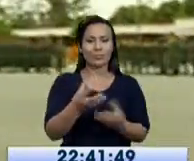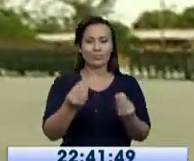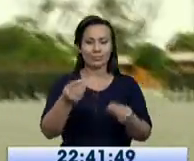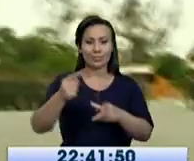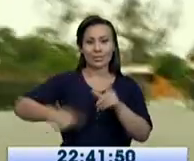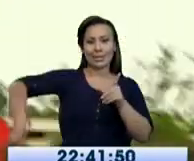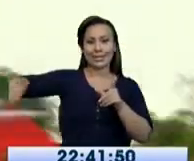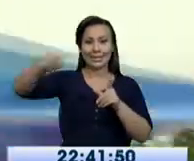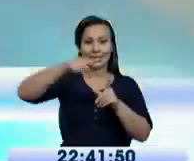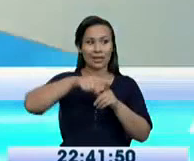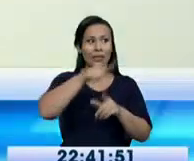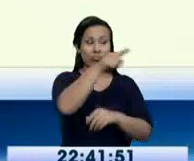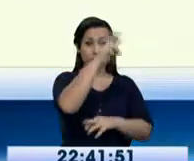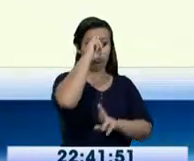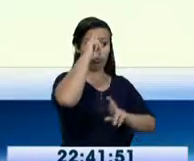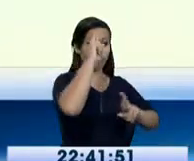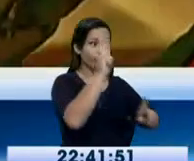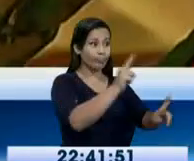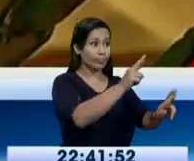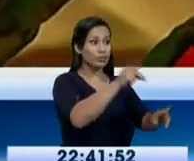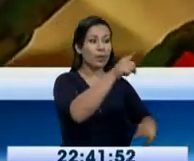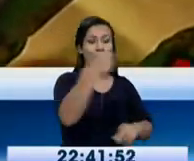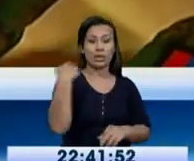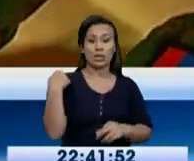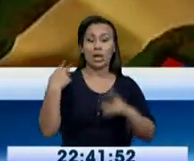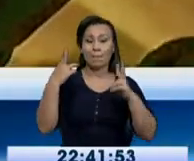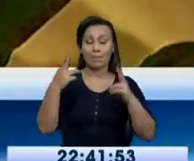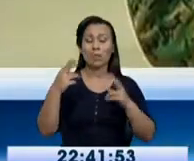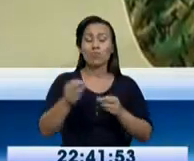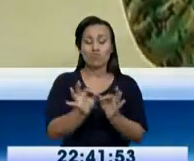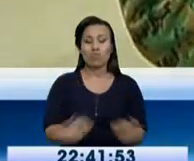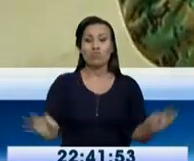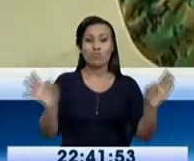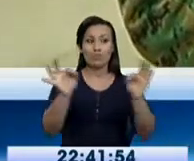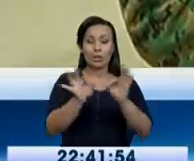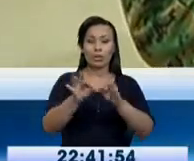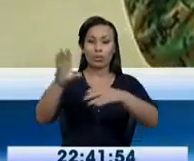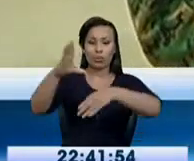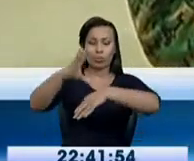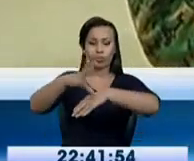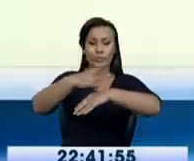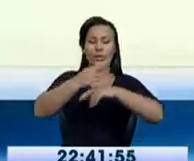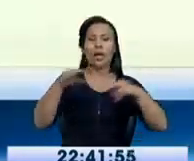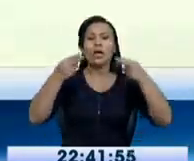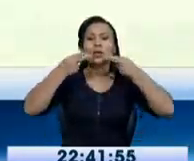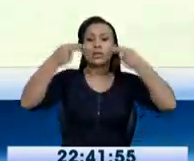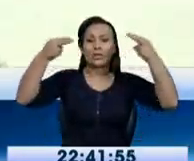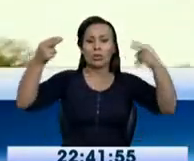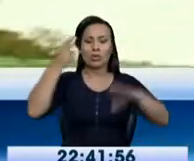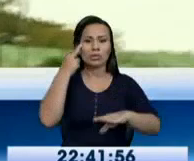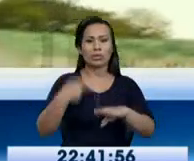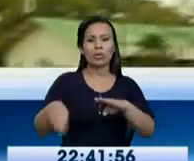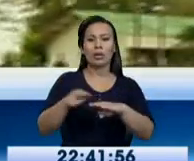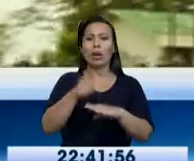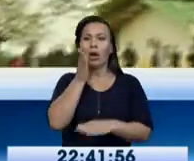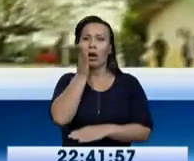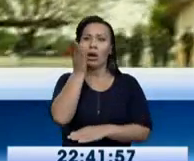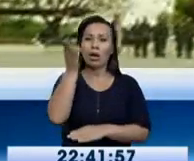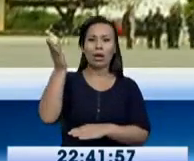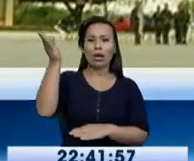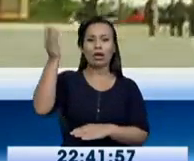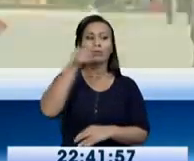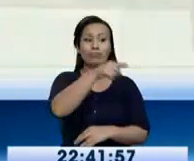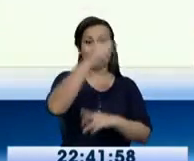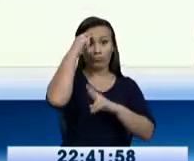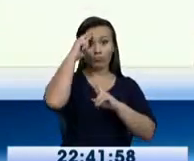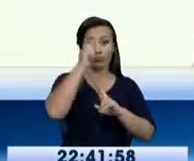Es uno de los símbolos patrios que tiene el mismo peso que el pabellón y el himno nacional. El diseño original